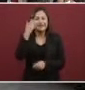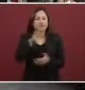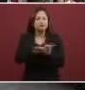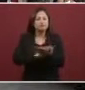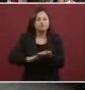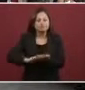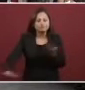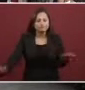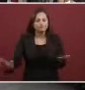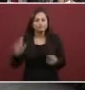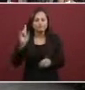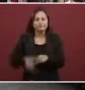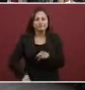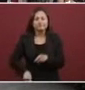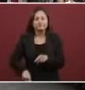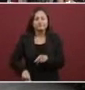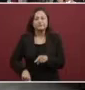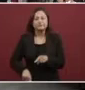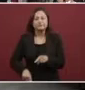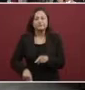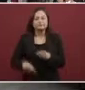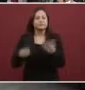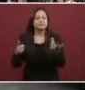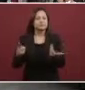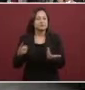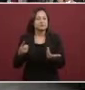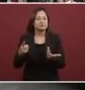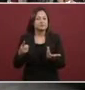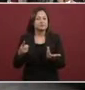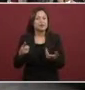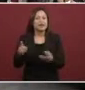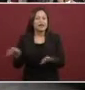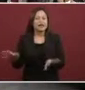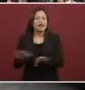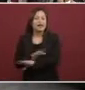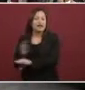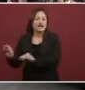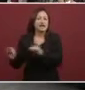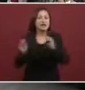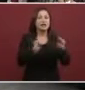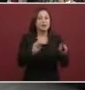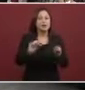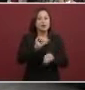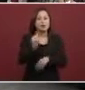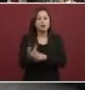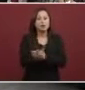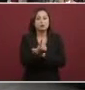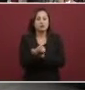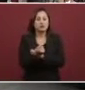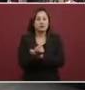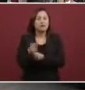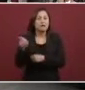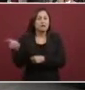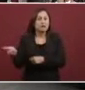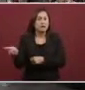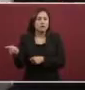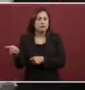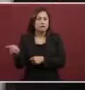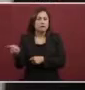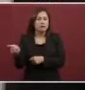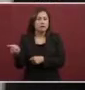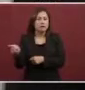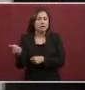licuarlo con un fracasadísimo canal del gobierno de la ciudad, cuya tercera parte de la programación